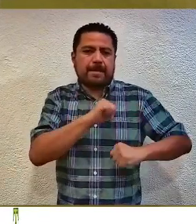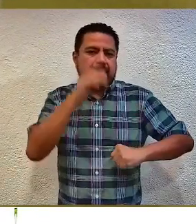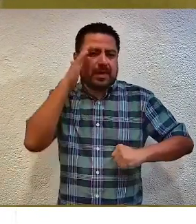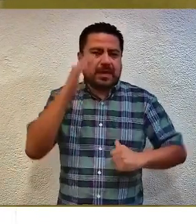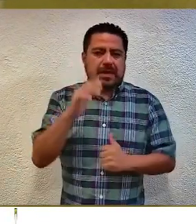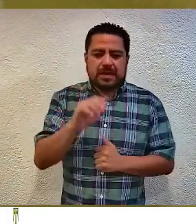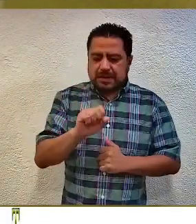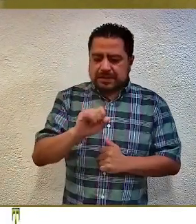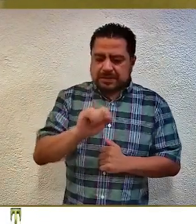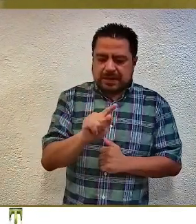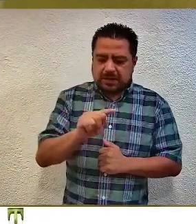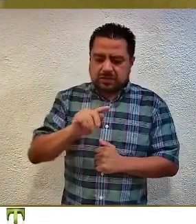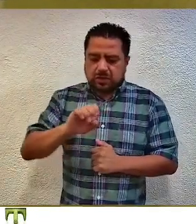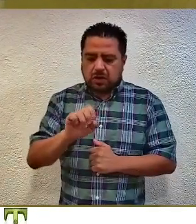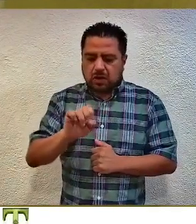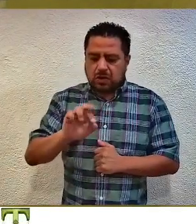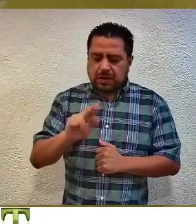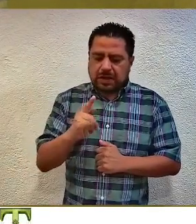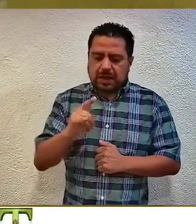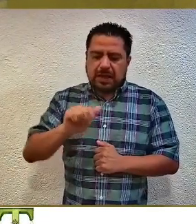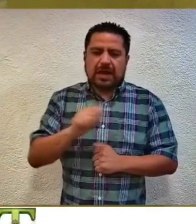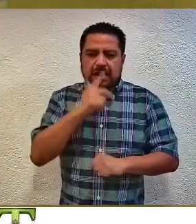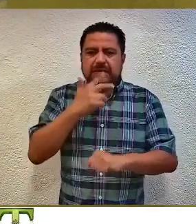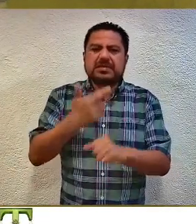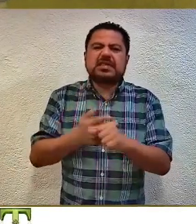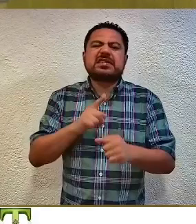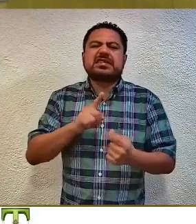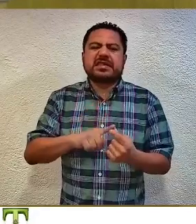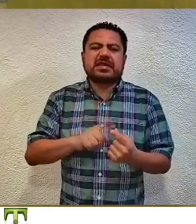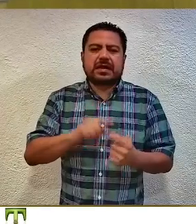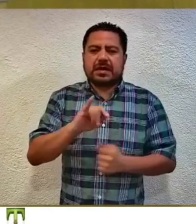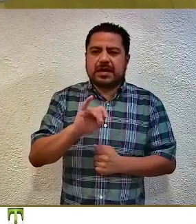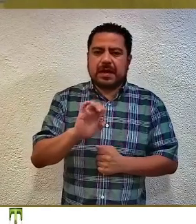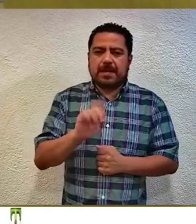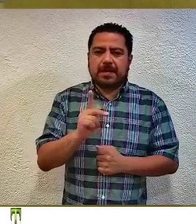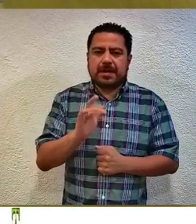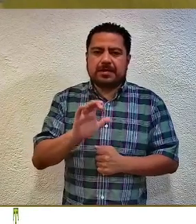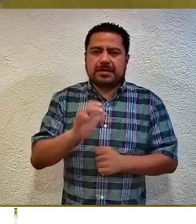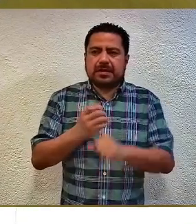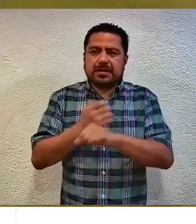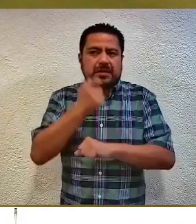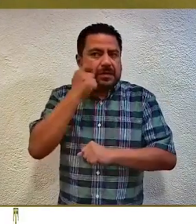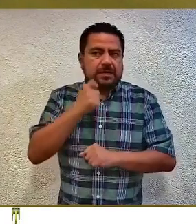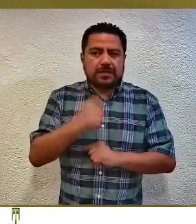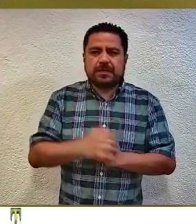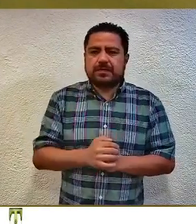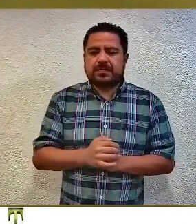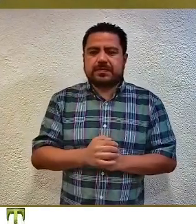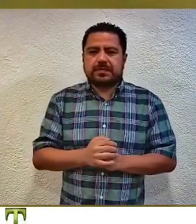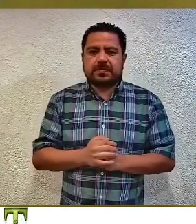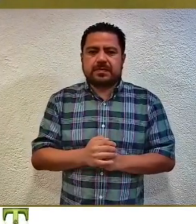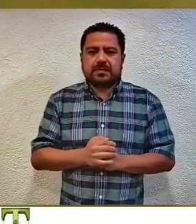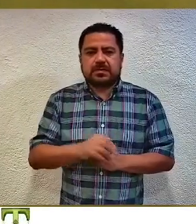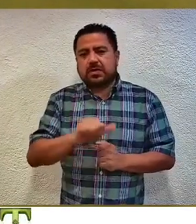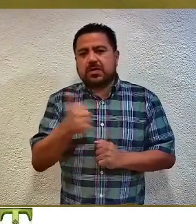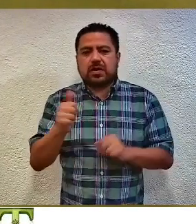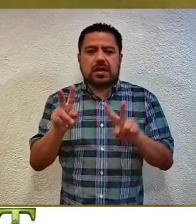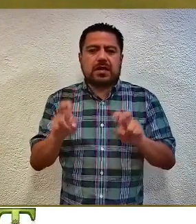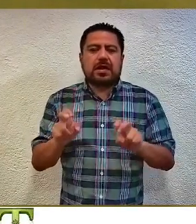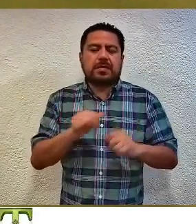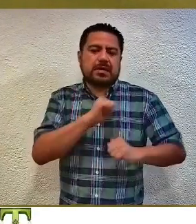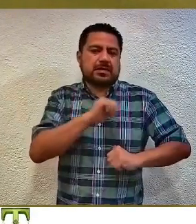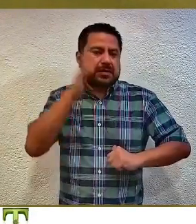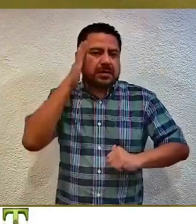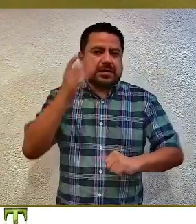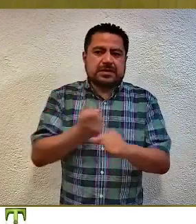Sixto Cruz Ortega y otros, la autoridad responsable del Instituto Electoral y de Participación Ciudadana del Estado de Guerrero. En el siguiente asunto, la actora es